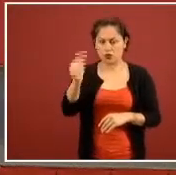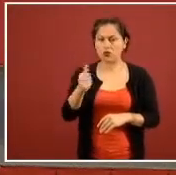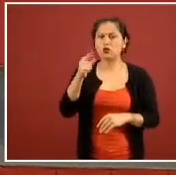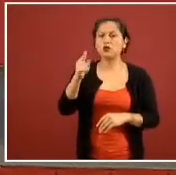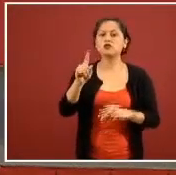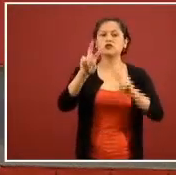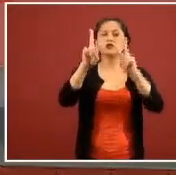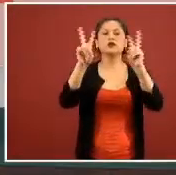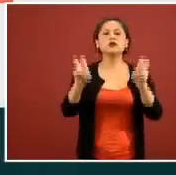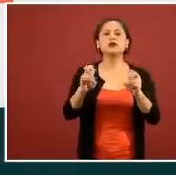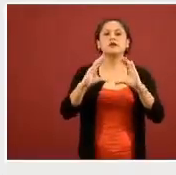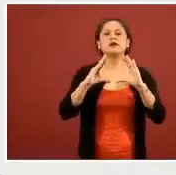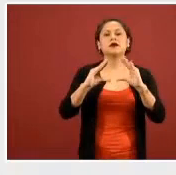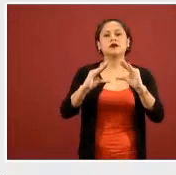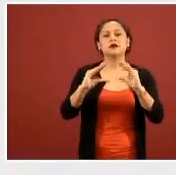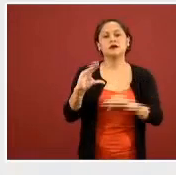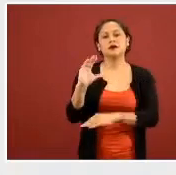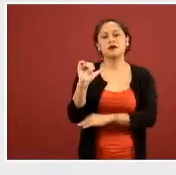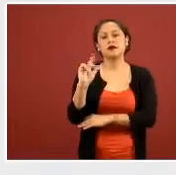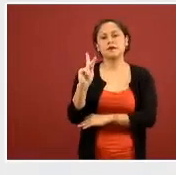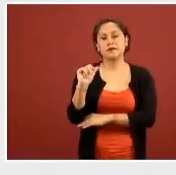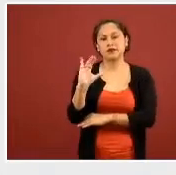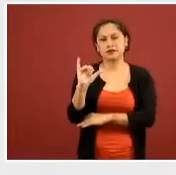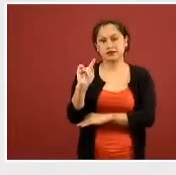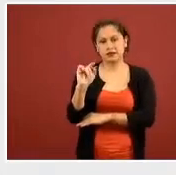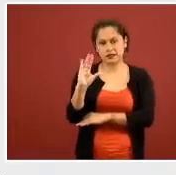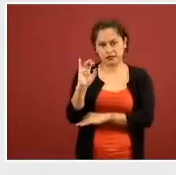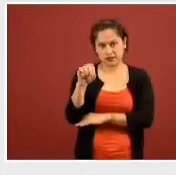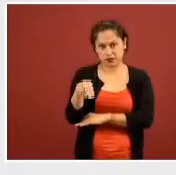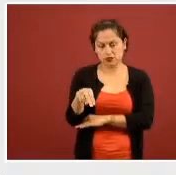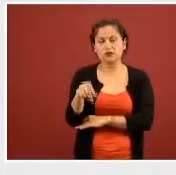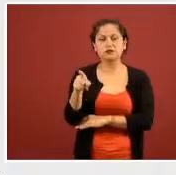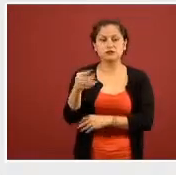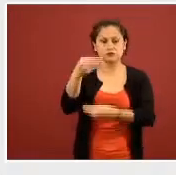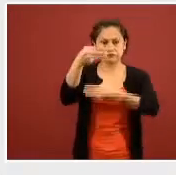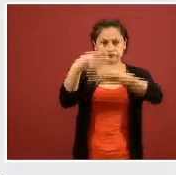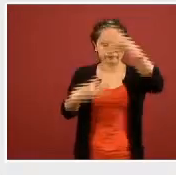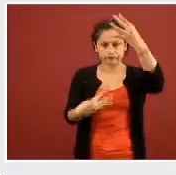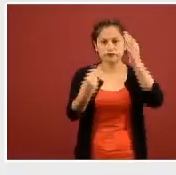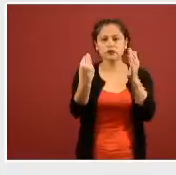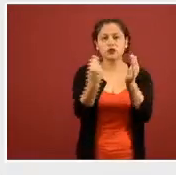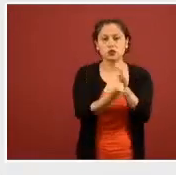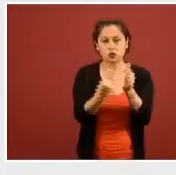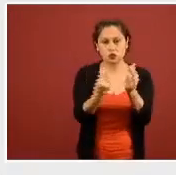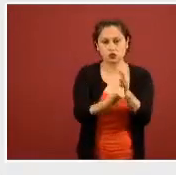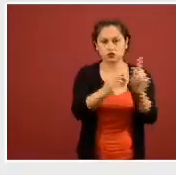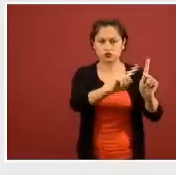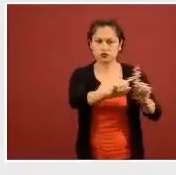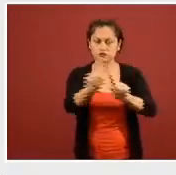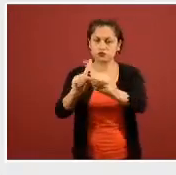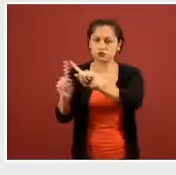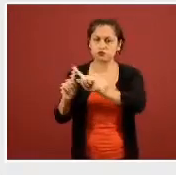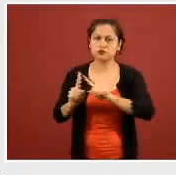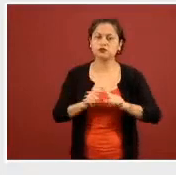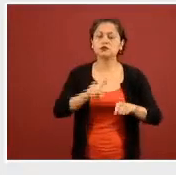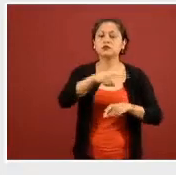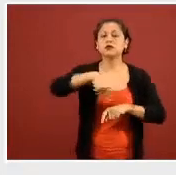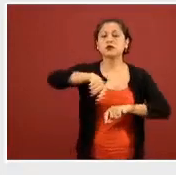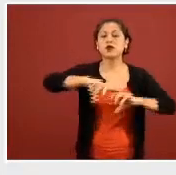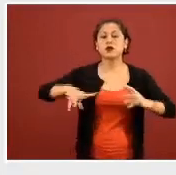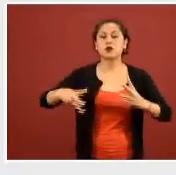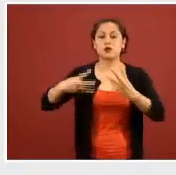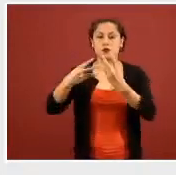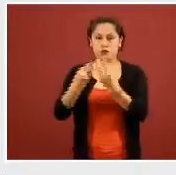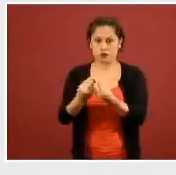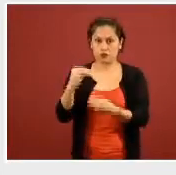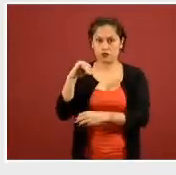capacitación, por favor. En capacitación tenemos estos cursos que también en conjunto con el Instituto Mexicano del